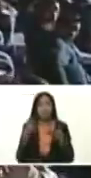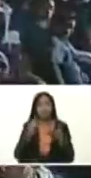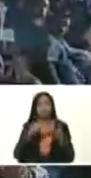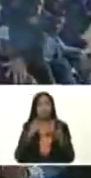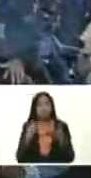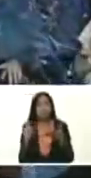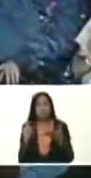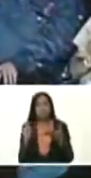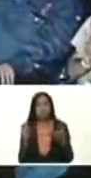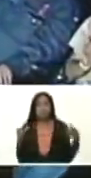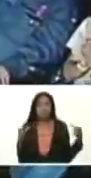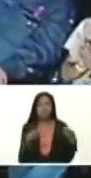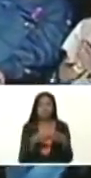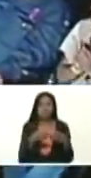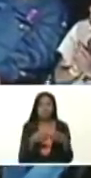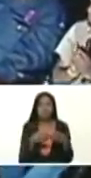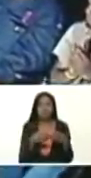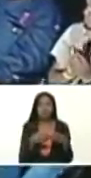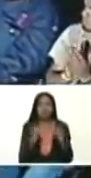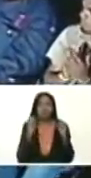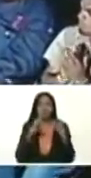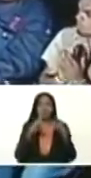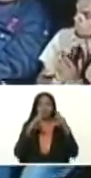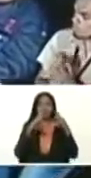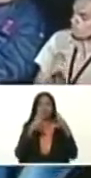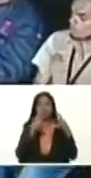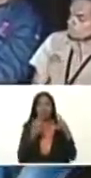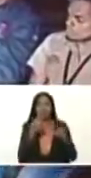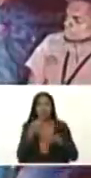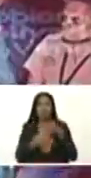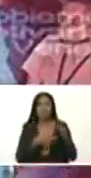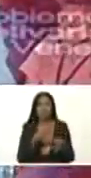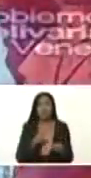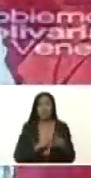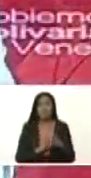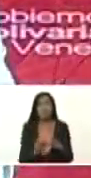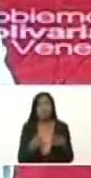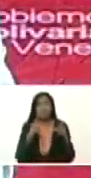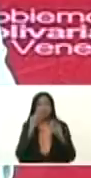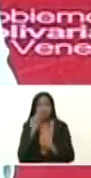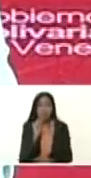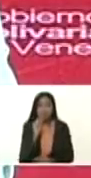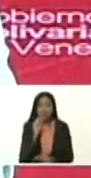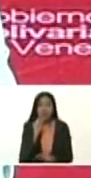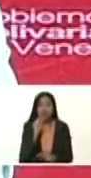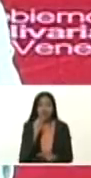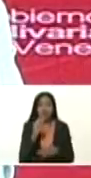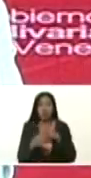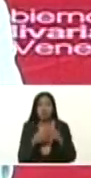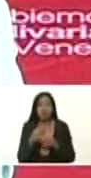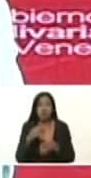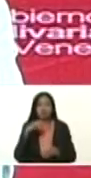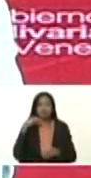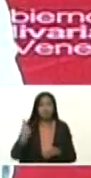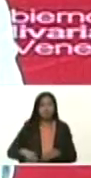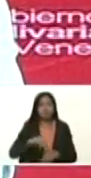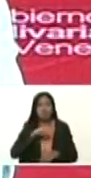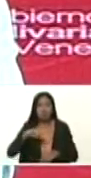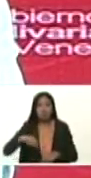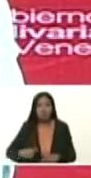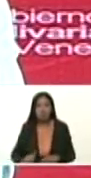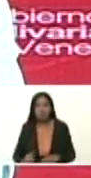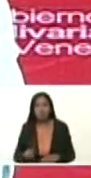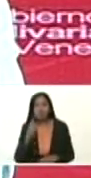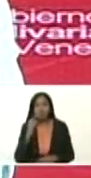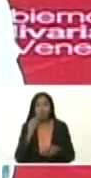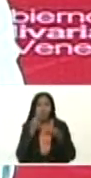colectivo, de letra grande, digo yo, porque en la letra pequeña es donde se lo echan a uno. En la letra pequeña es